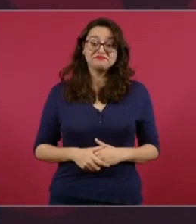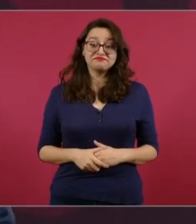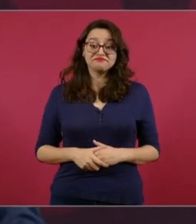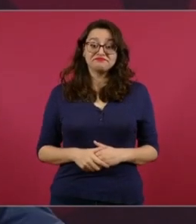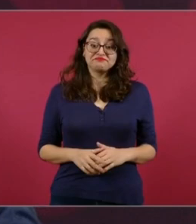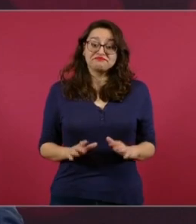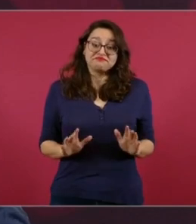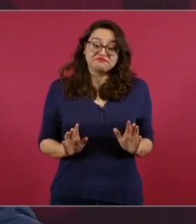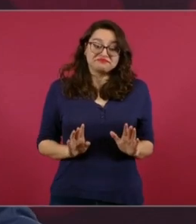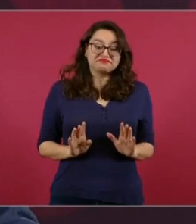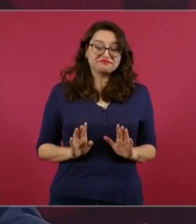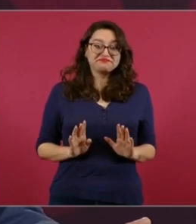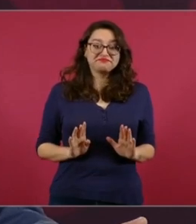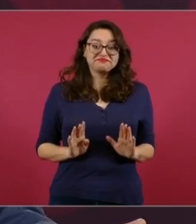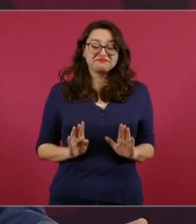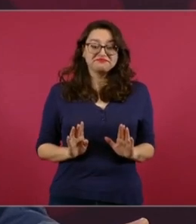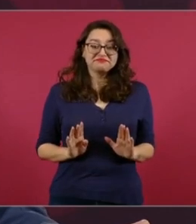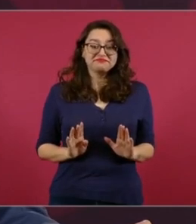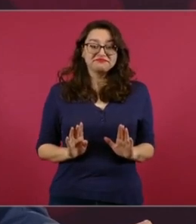Pues por eso